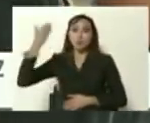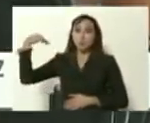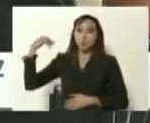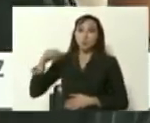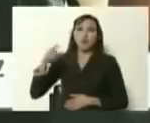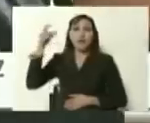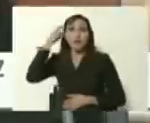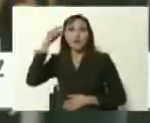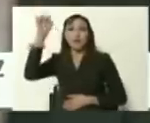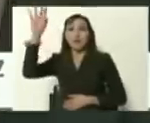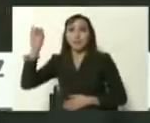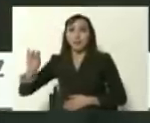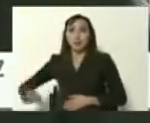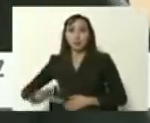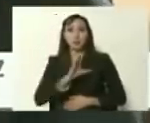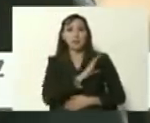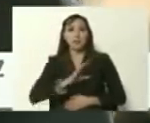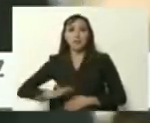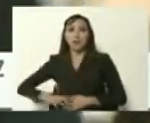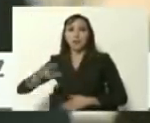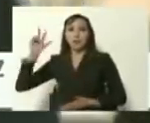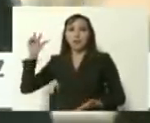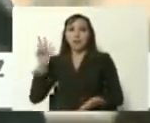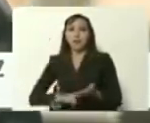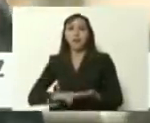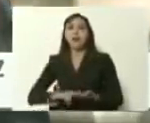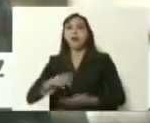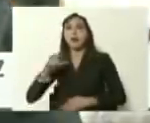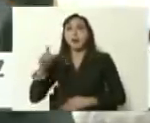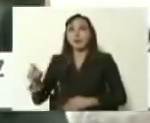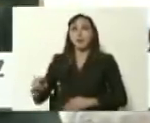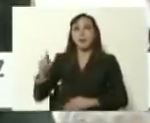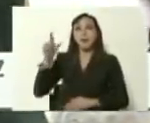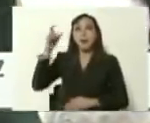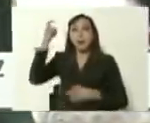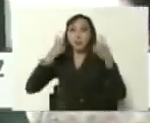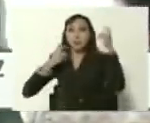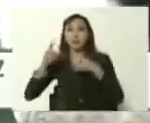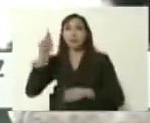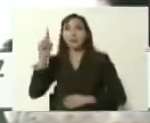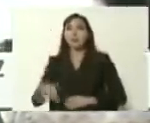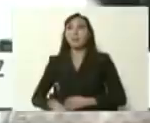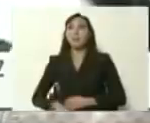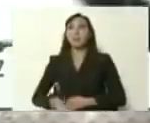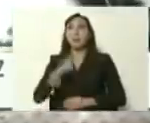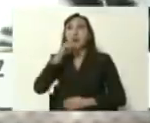de la pastora cristiano decretado por el presidente Nicolás Maduro en el 2019.